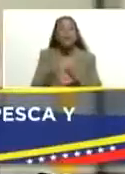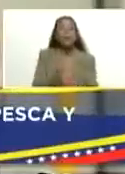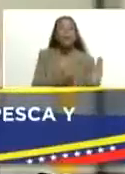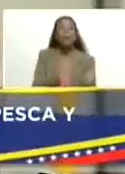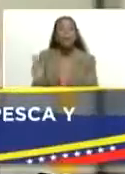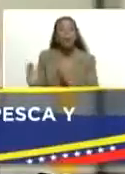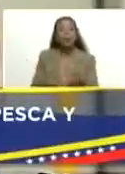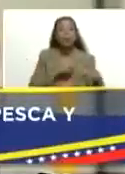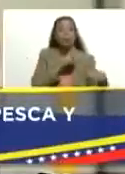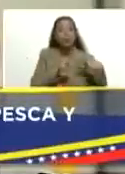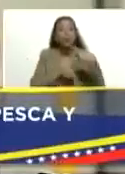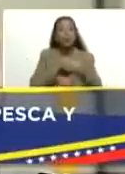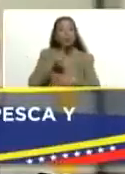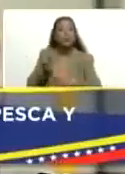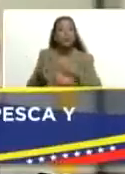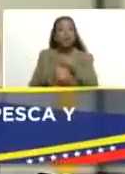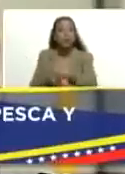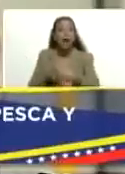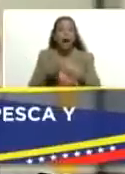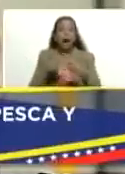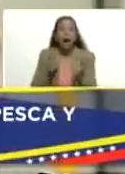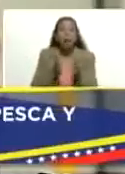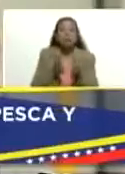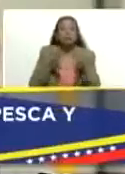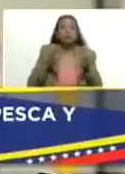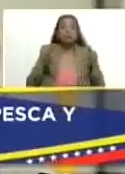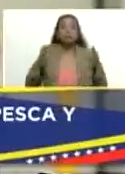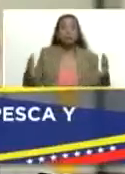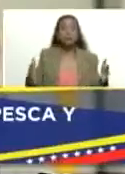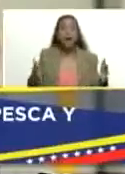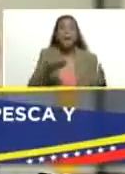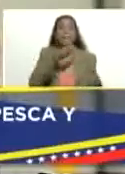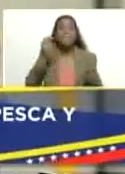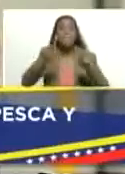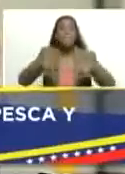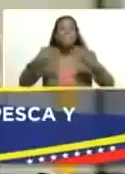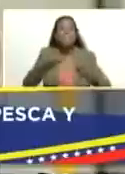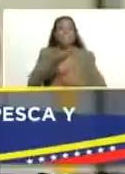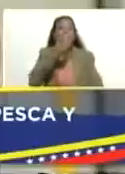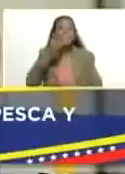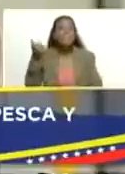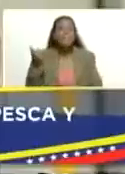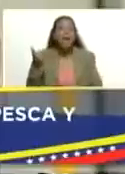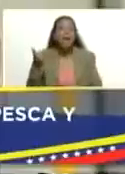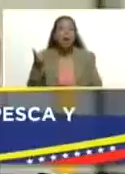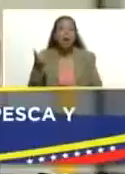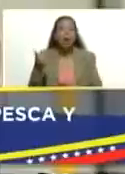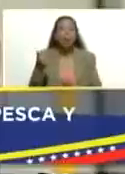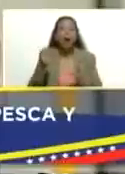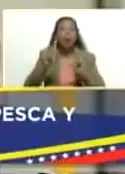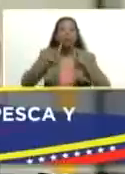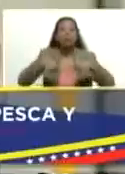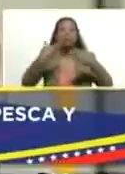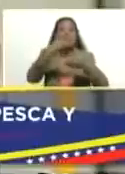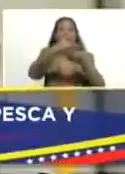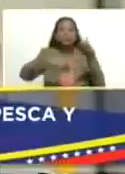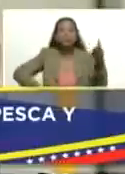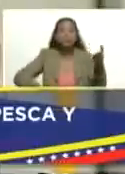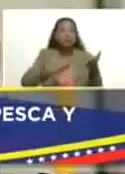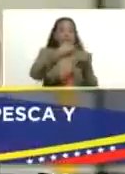proceso de ampliación y mejoría a través de una reforma